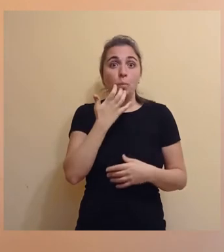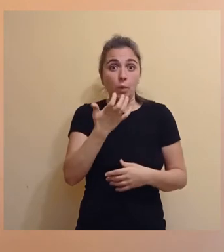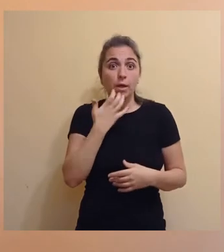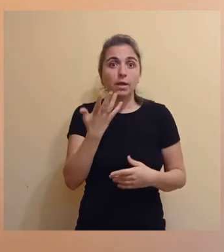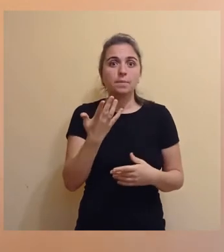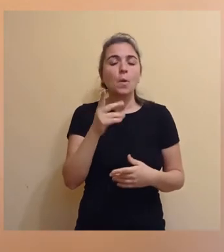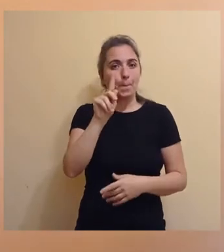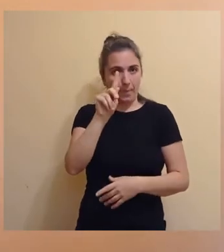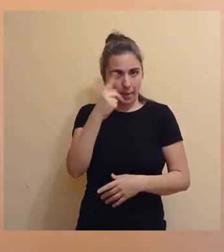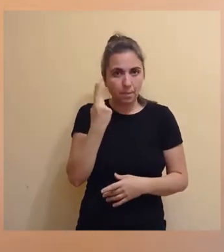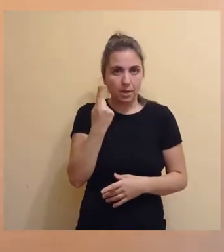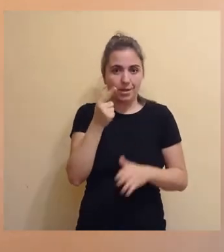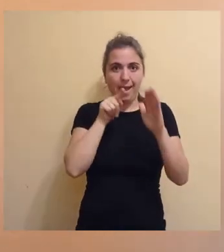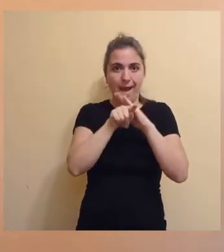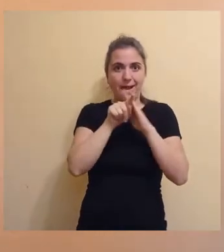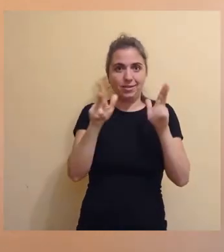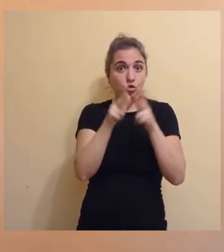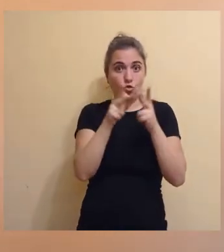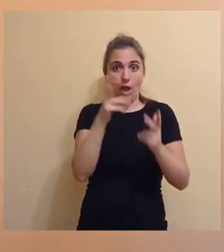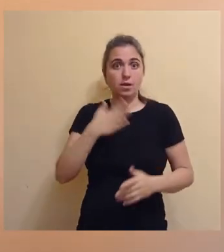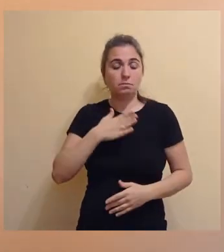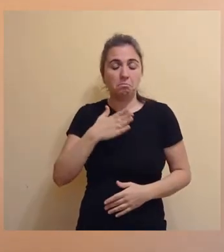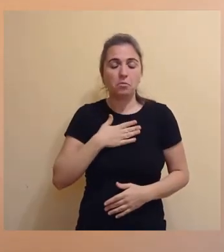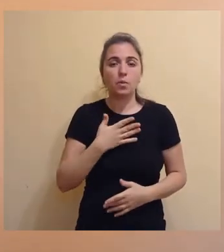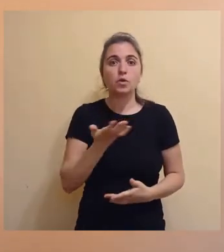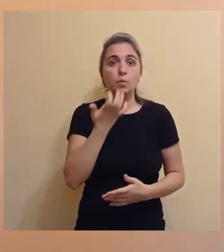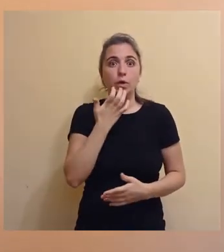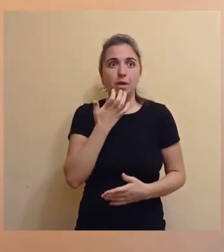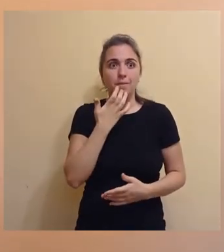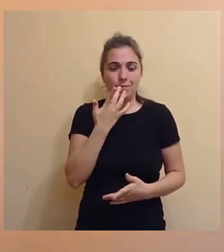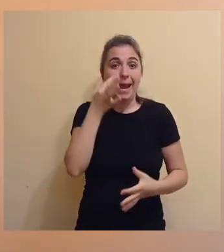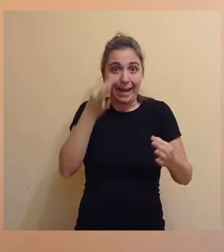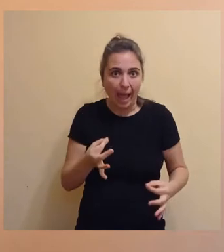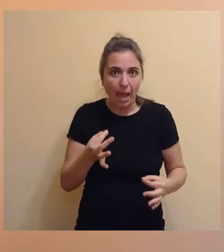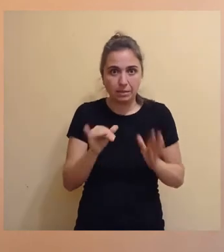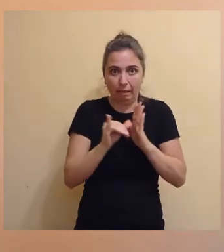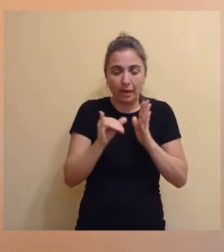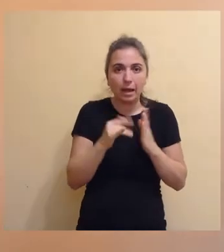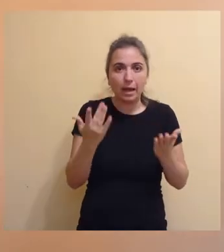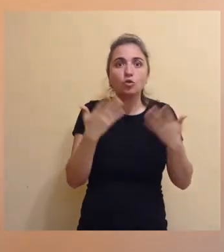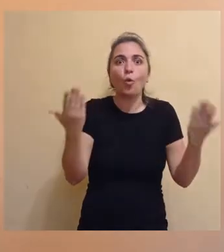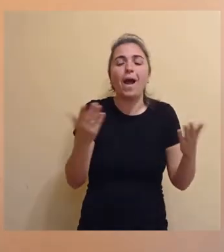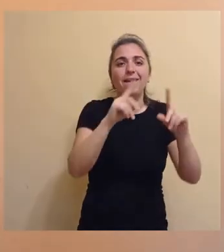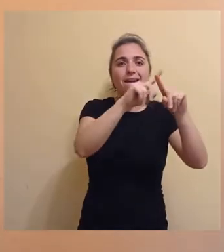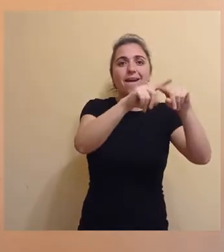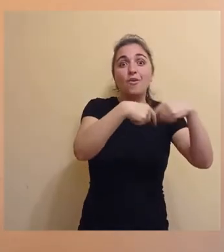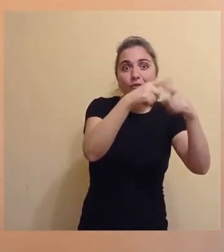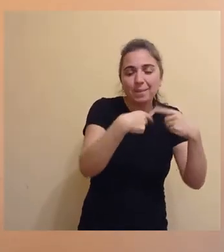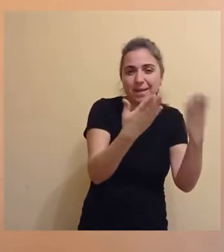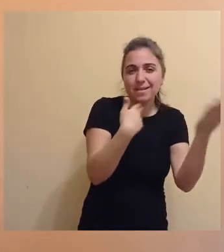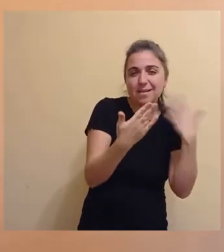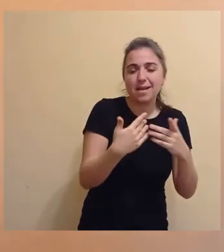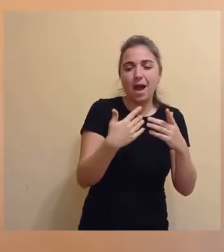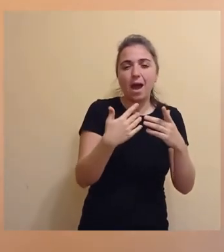a través de, bueno, primero de nuestros propios agentes sociales más analógicos, como es cómo se relaciona